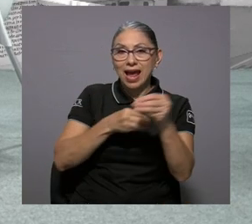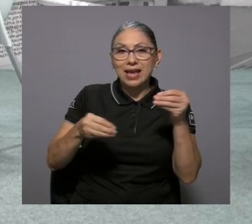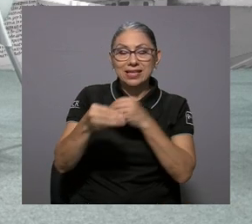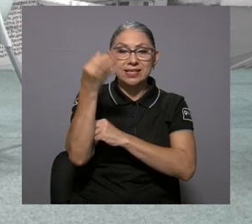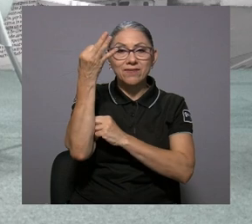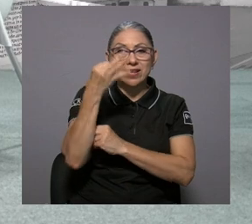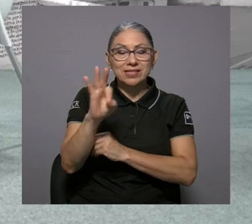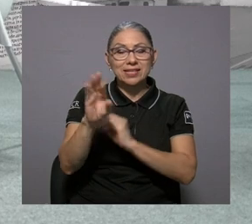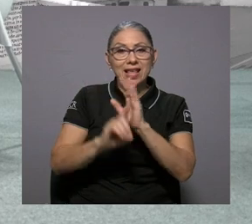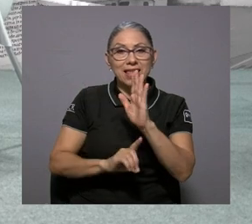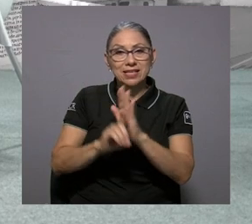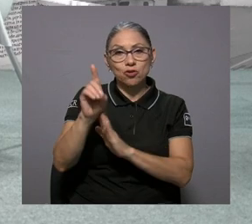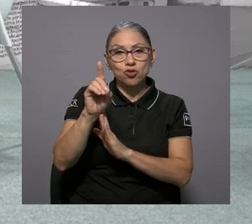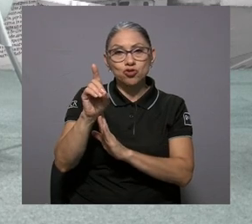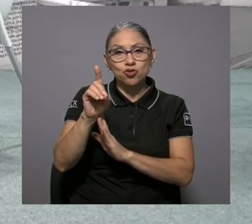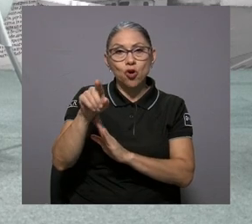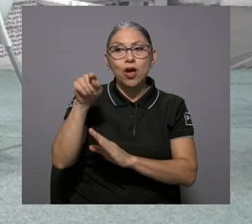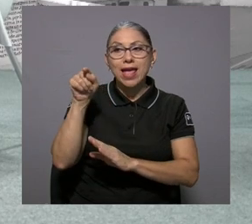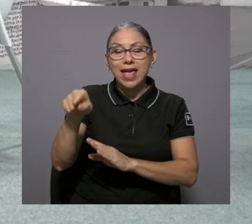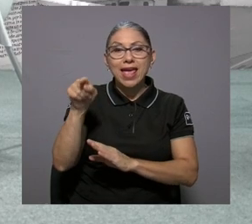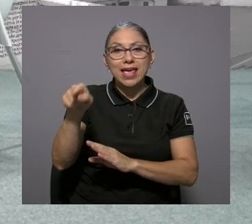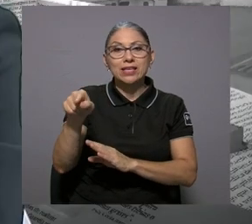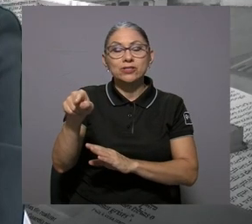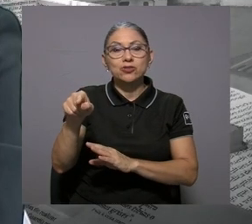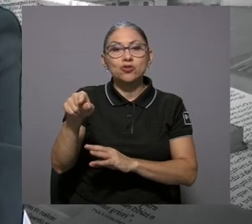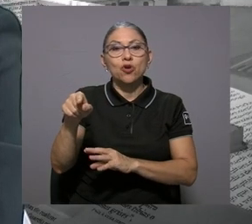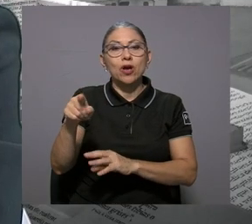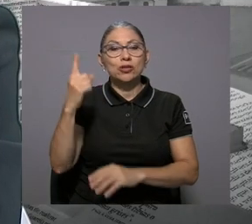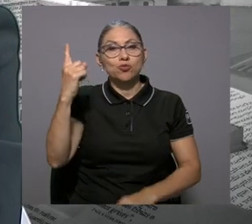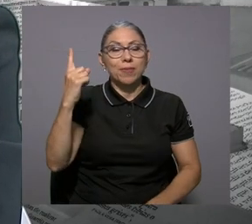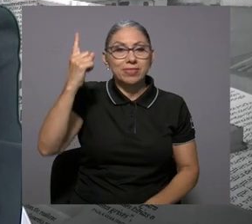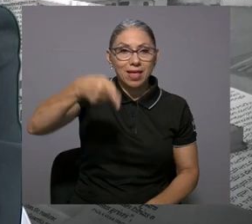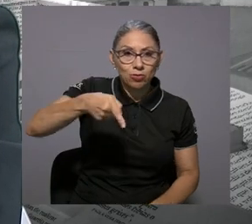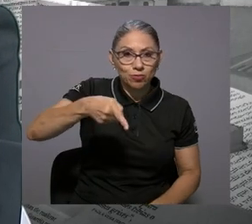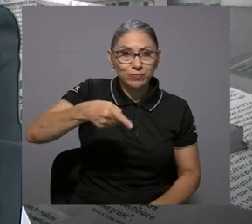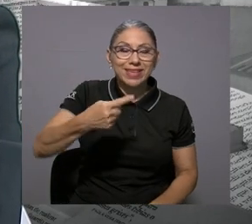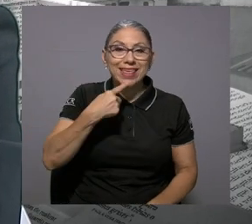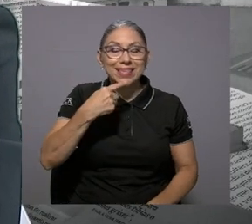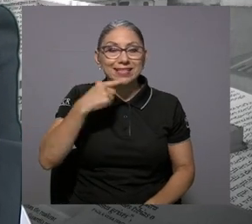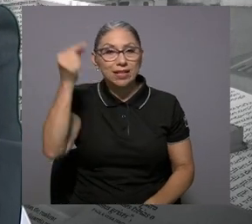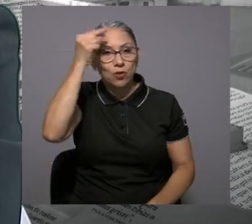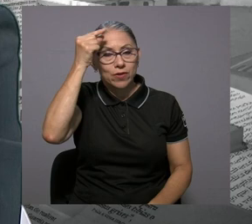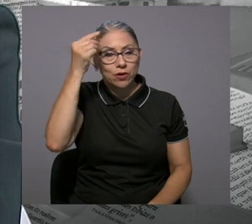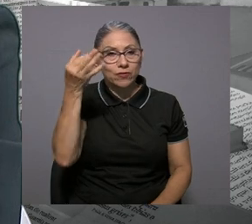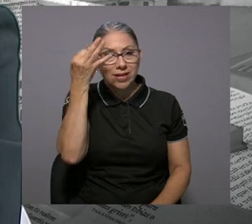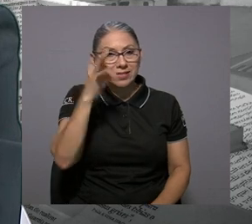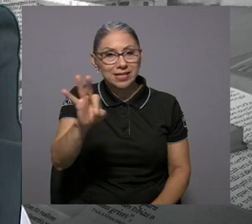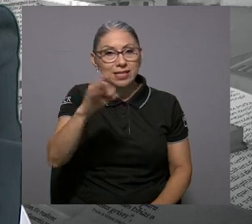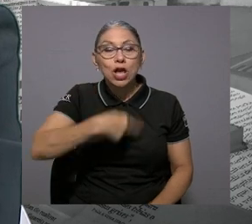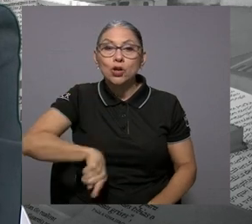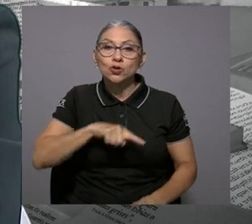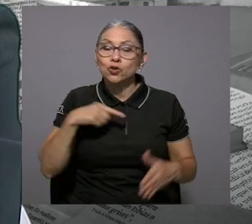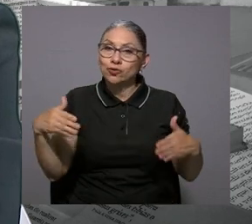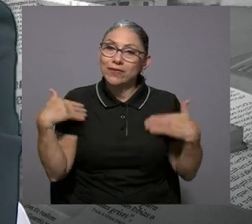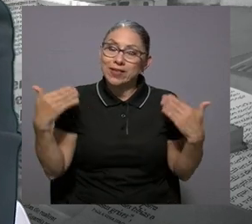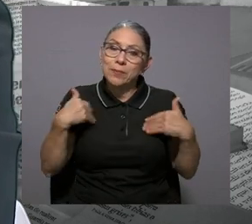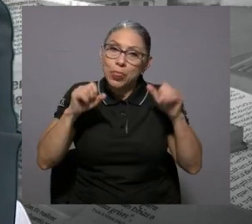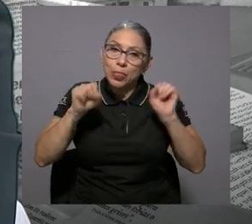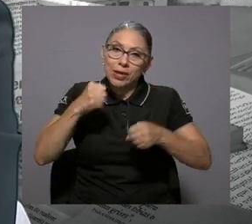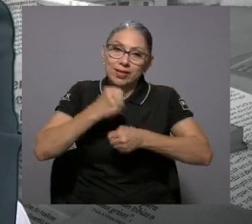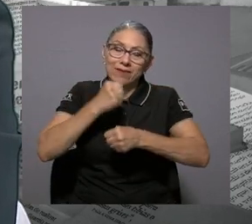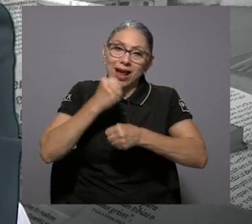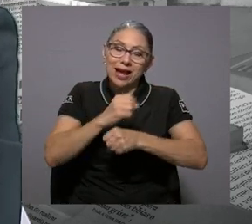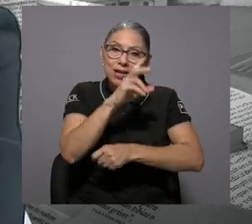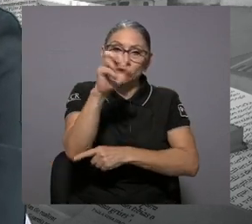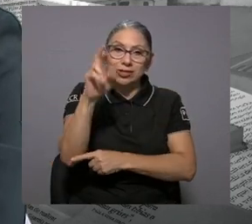de Desarrollo, es otorgado por el gobierno francés. Estamos muy felices de tener la posibilidad de trabajar en Costa Rica, que es el